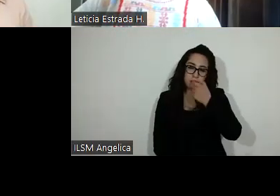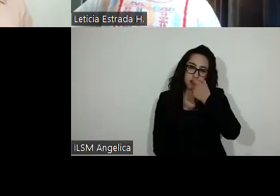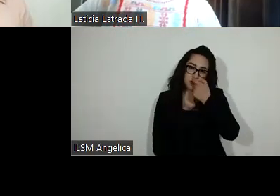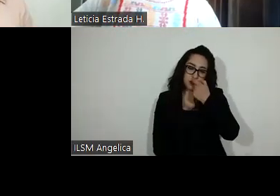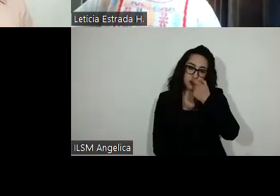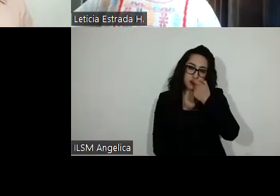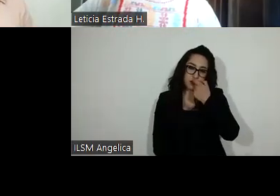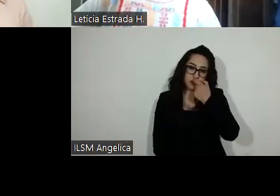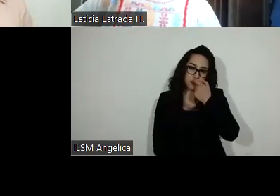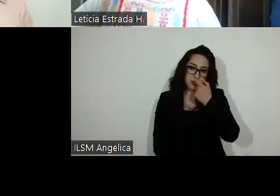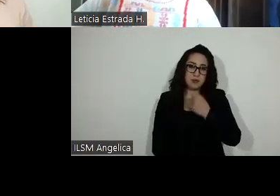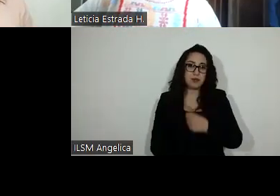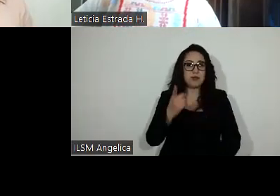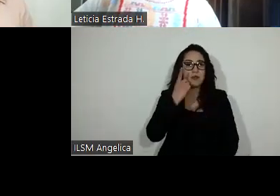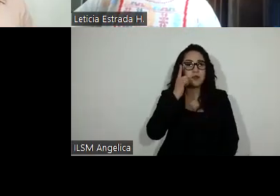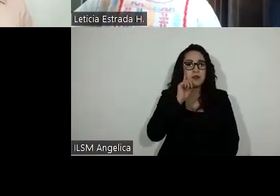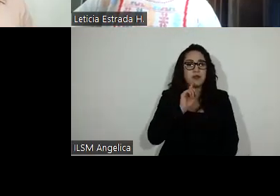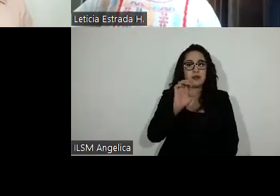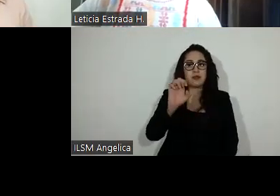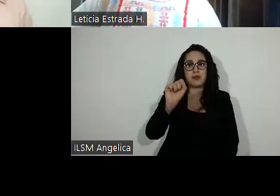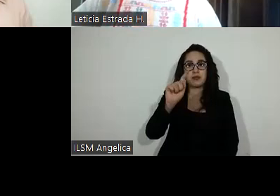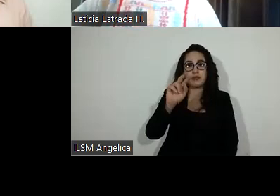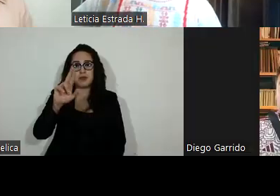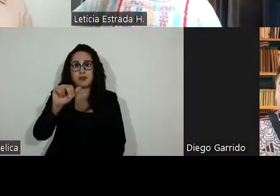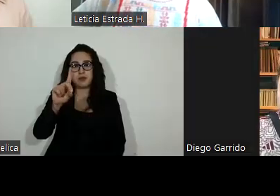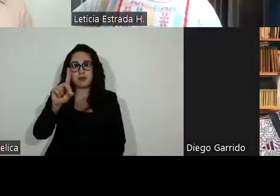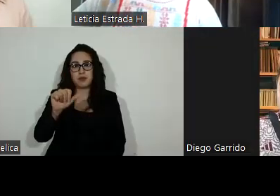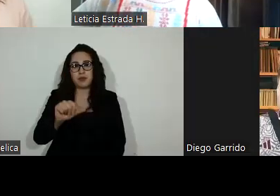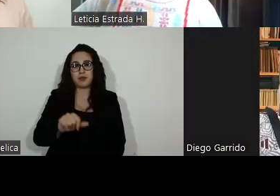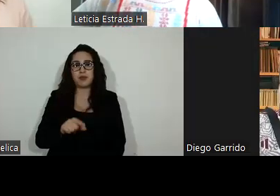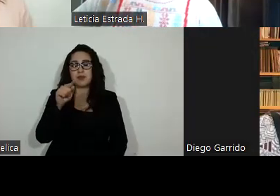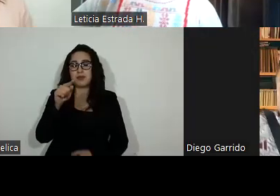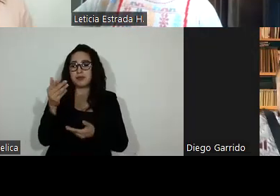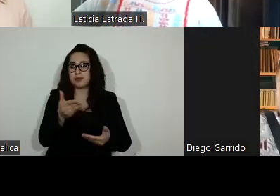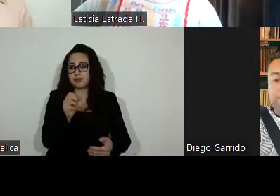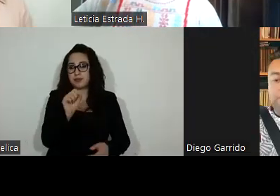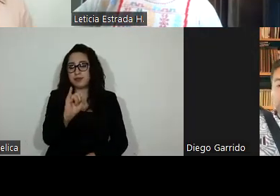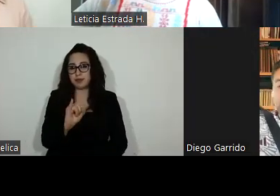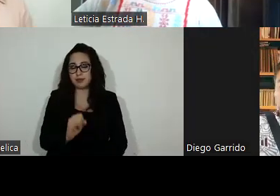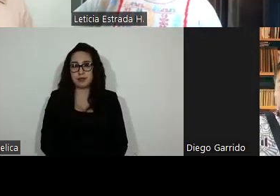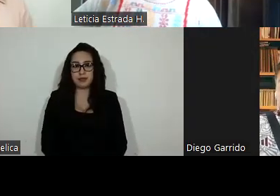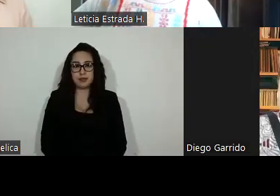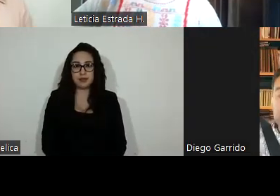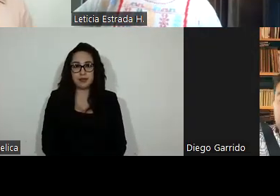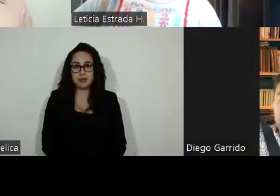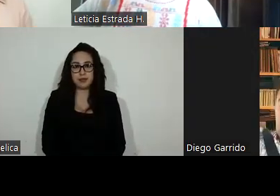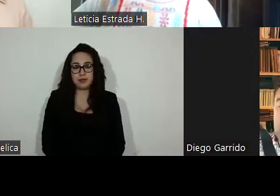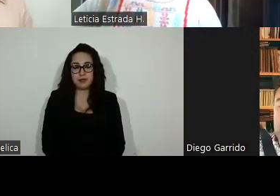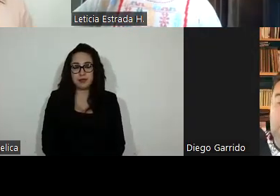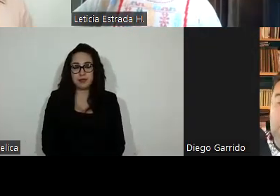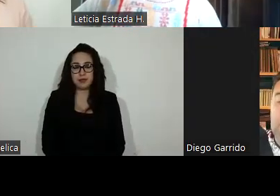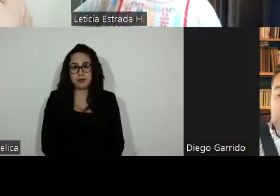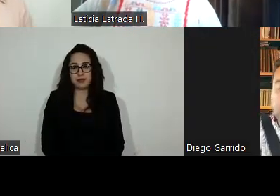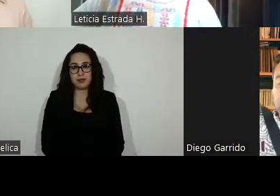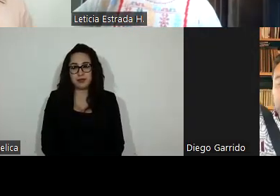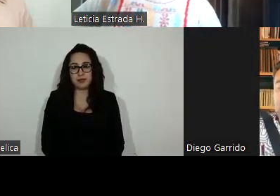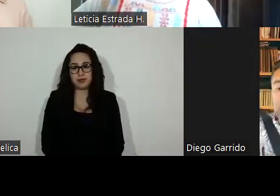Diputada Leticia Estrada. Leticia Estrada, presente. Gracias, diputada.